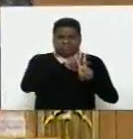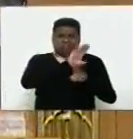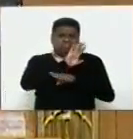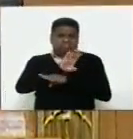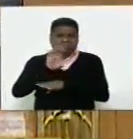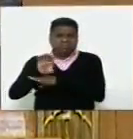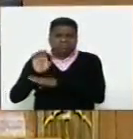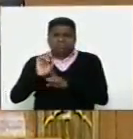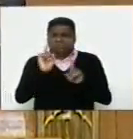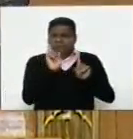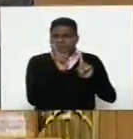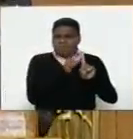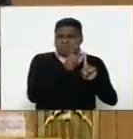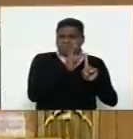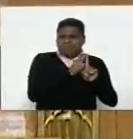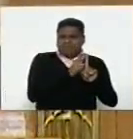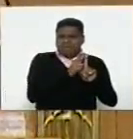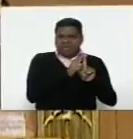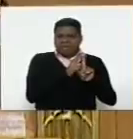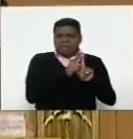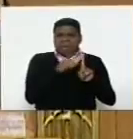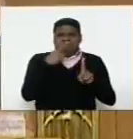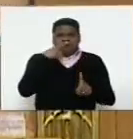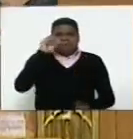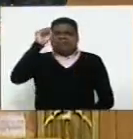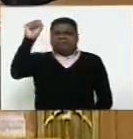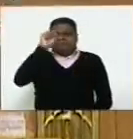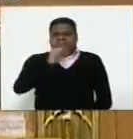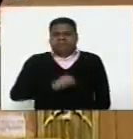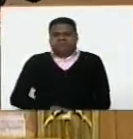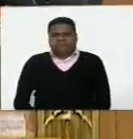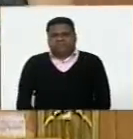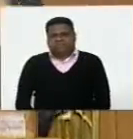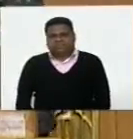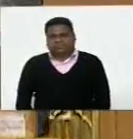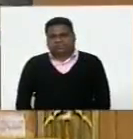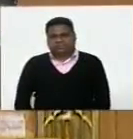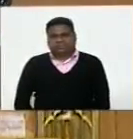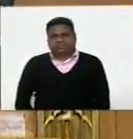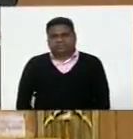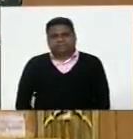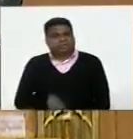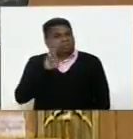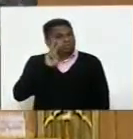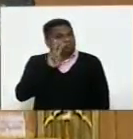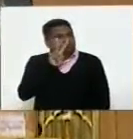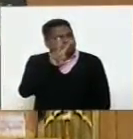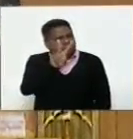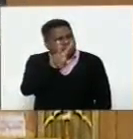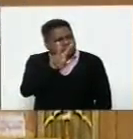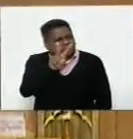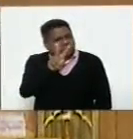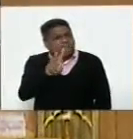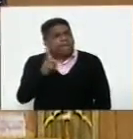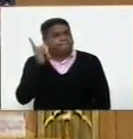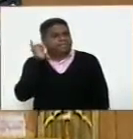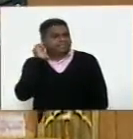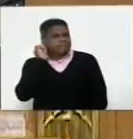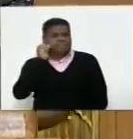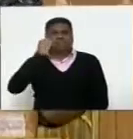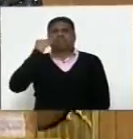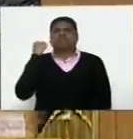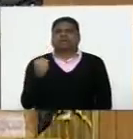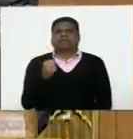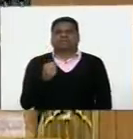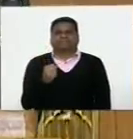protección, una premisa del socialismo, pero lo puso además desde la perspectiva feminista,